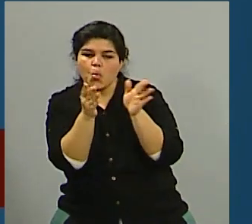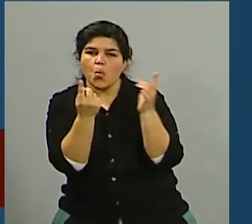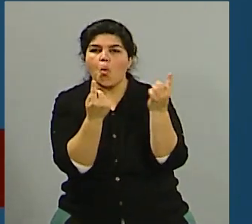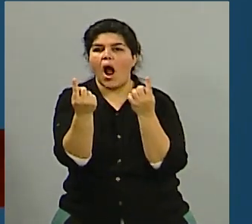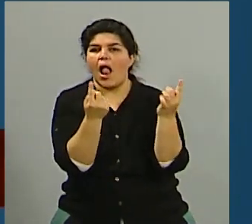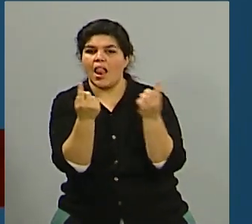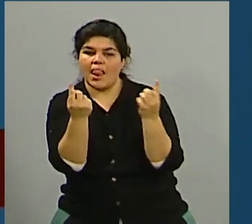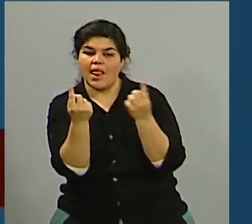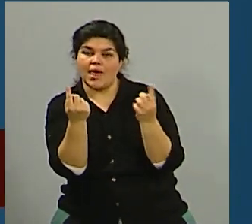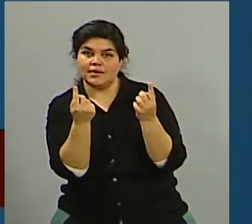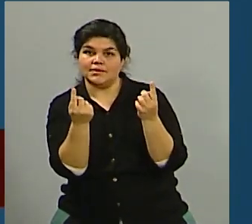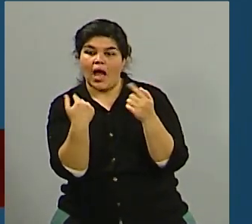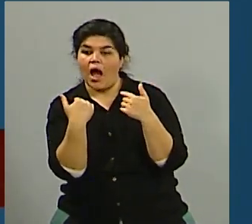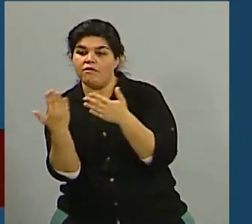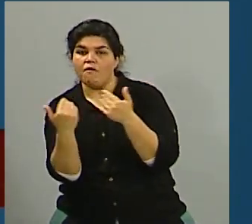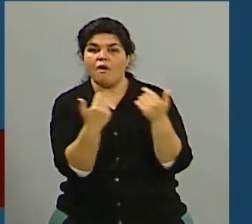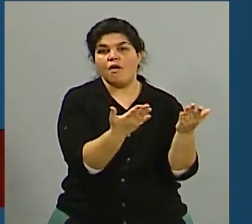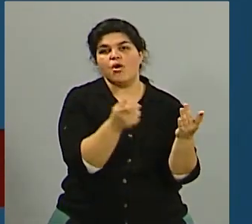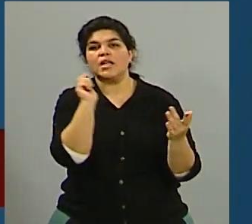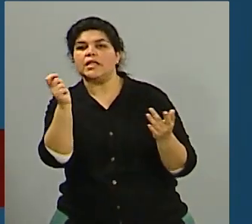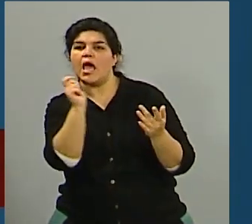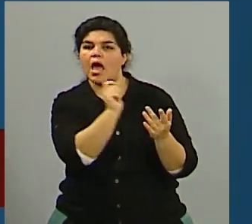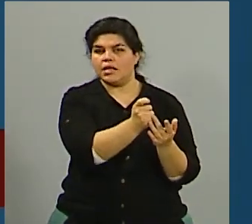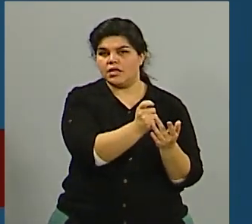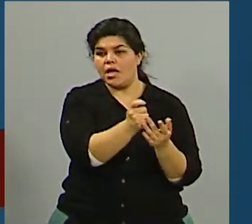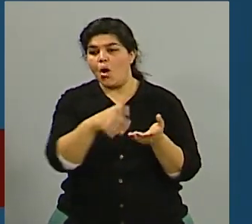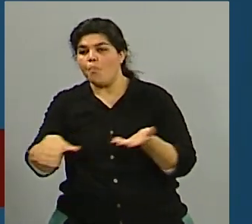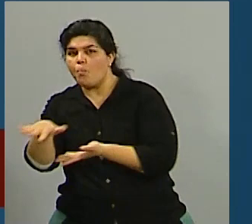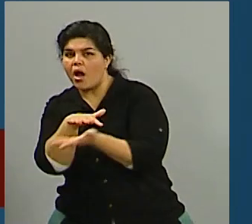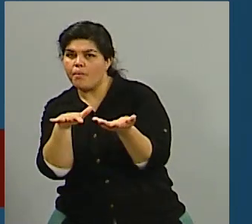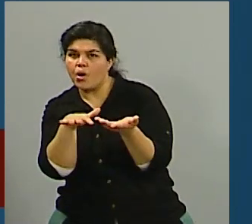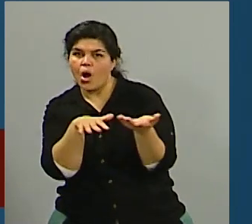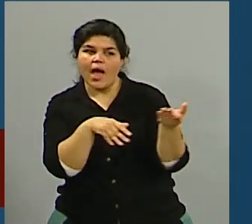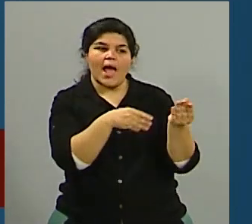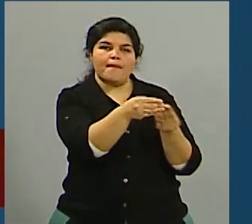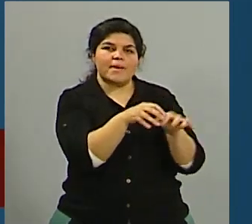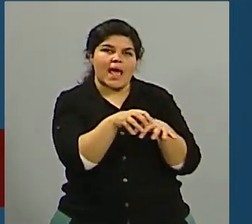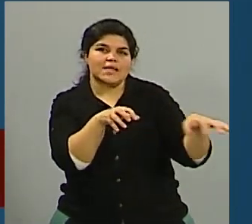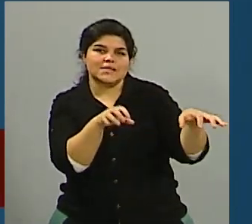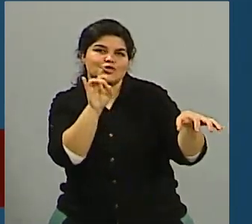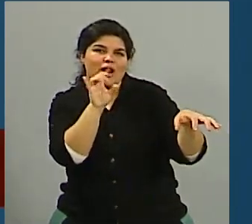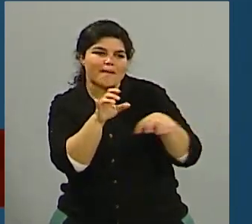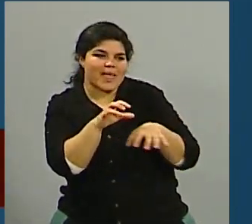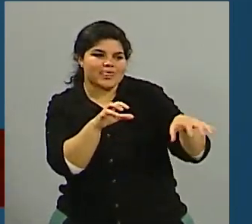se afecten es quién va a pagar los costos. Claro. Entonces, si siempre